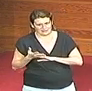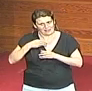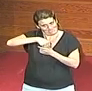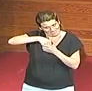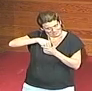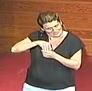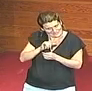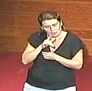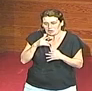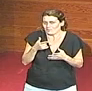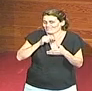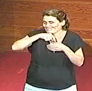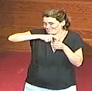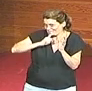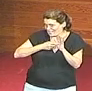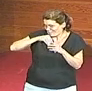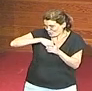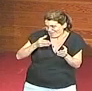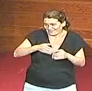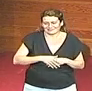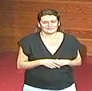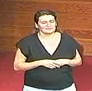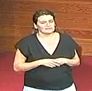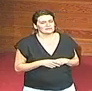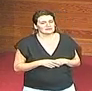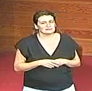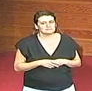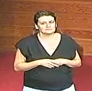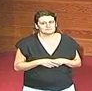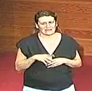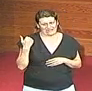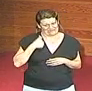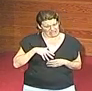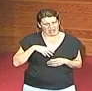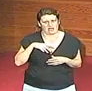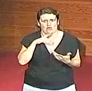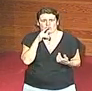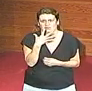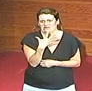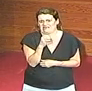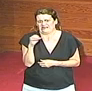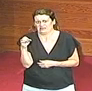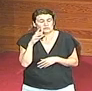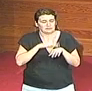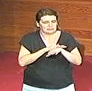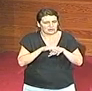Convenio Europeo de Derechos Humanos, que como veis, esto tiene medio siglo, mucho más de medio siglo, 70